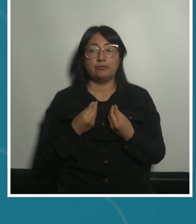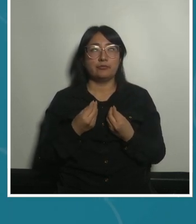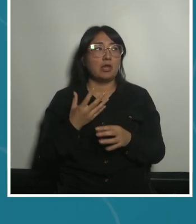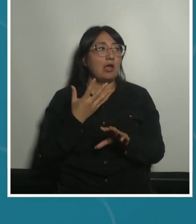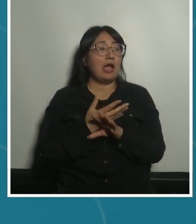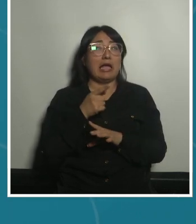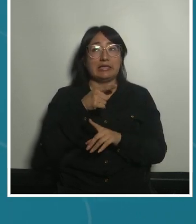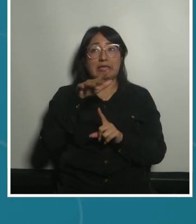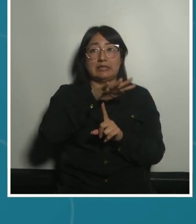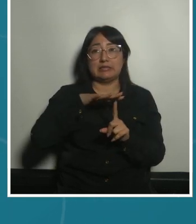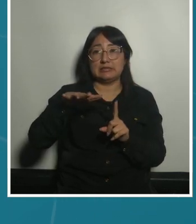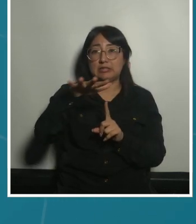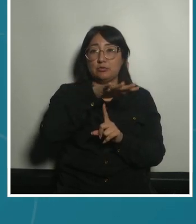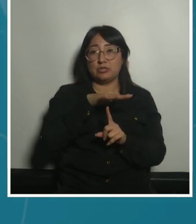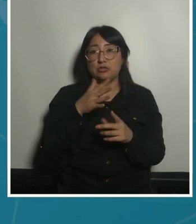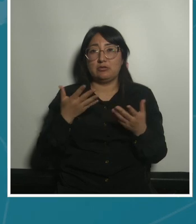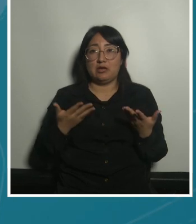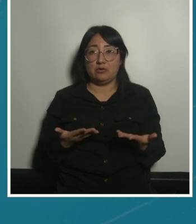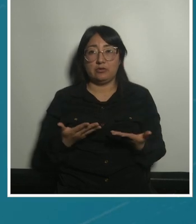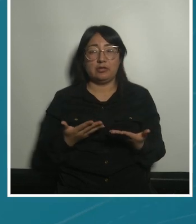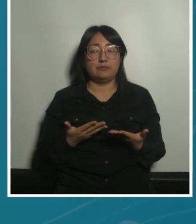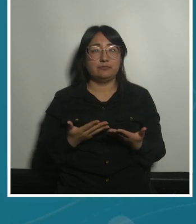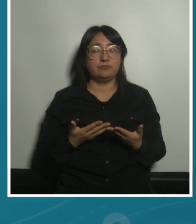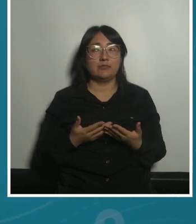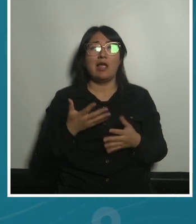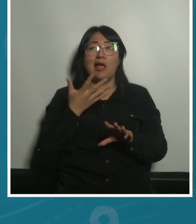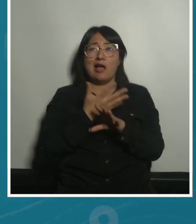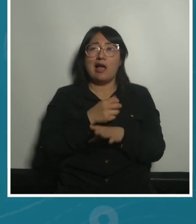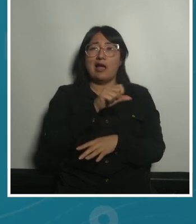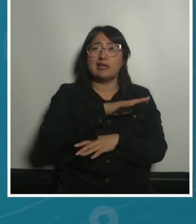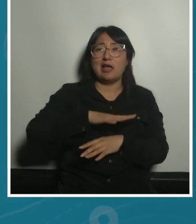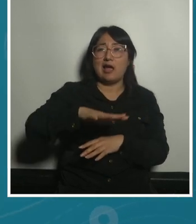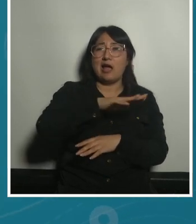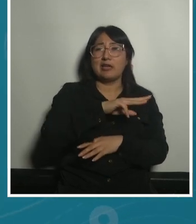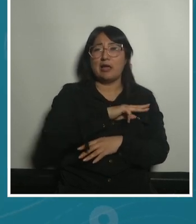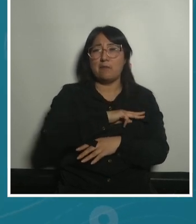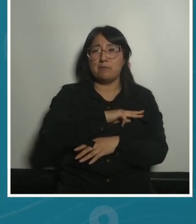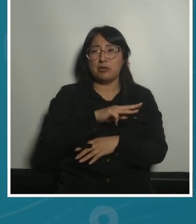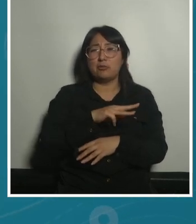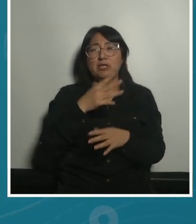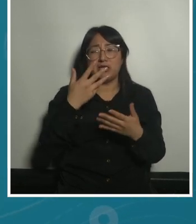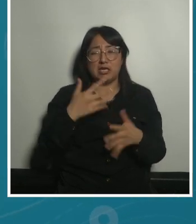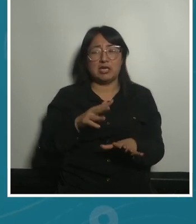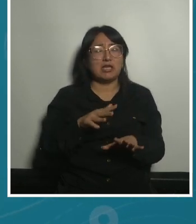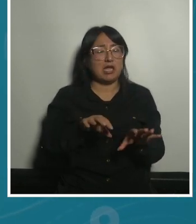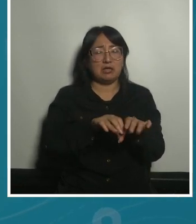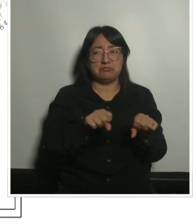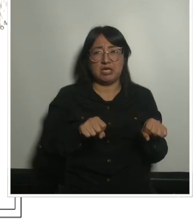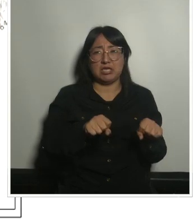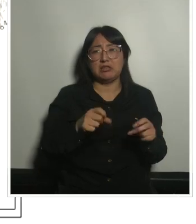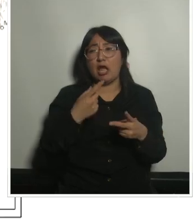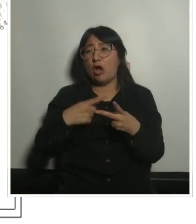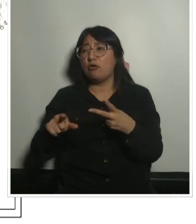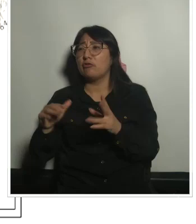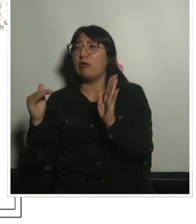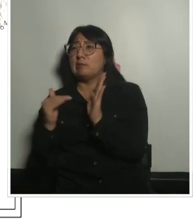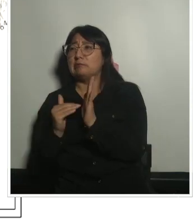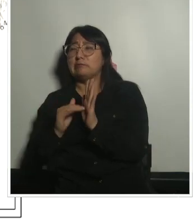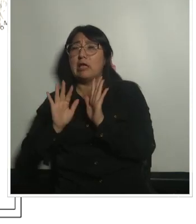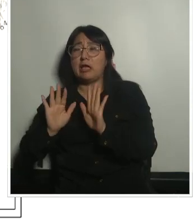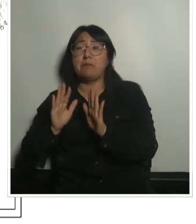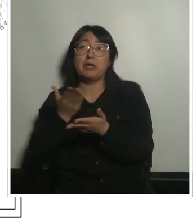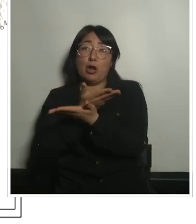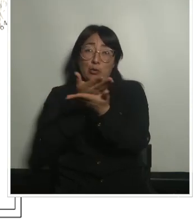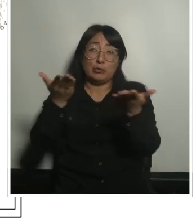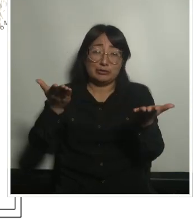esta situación entonces ahora, unas áreas metropolitanas que están ya constituidas, otras que están en espera. Ustedes mejor